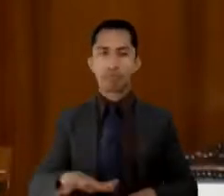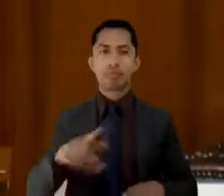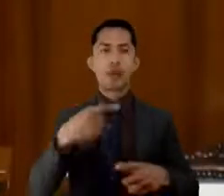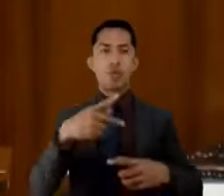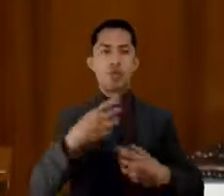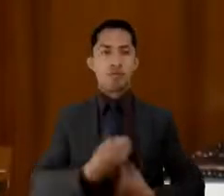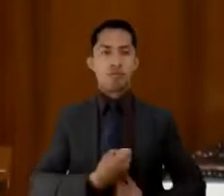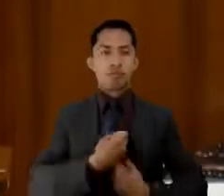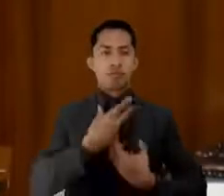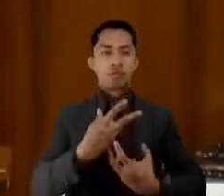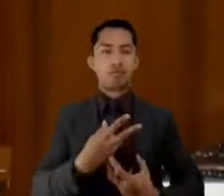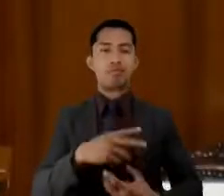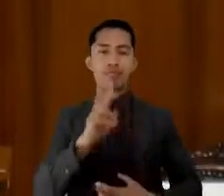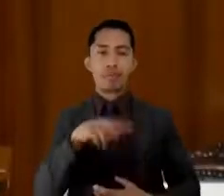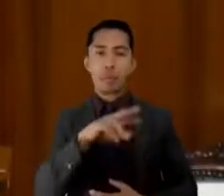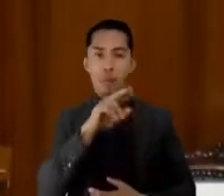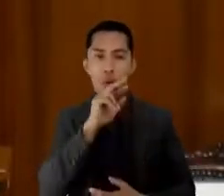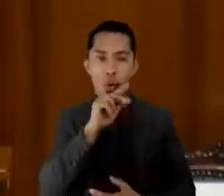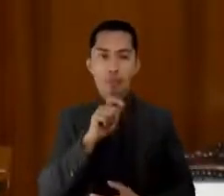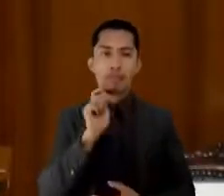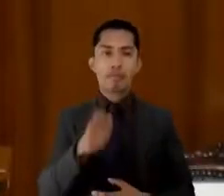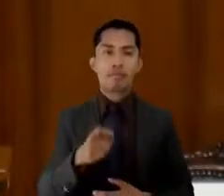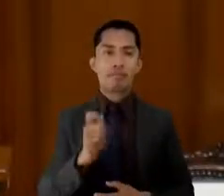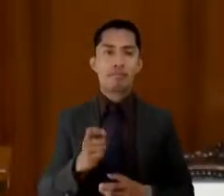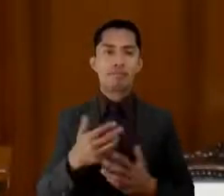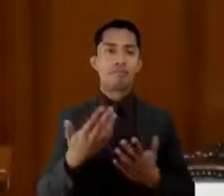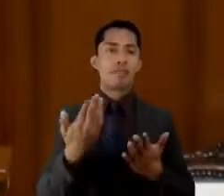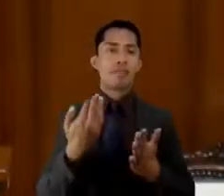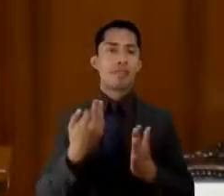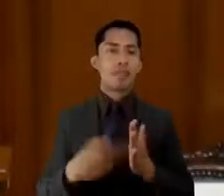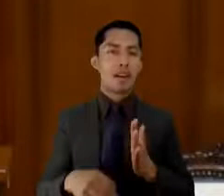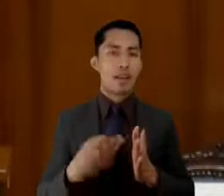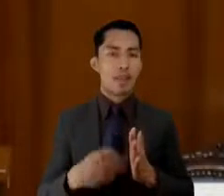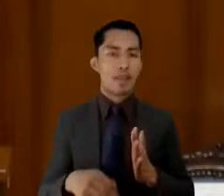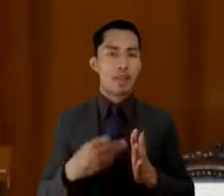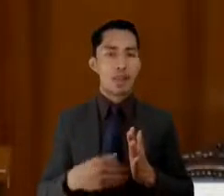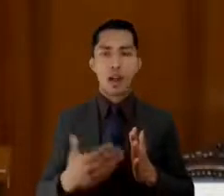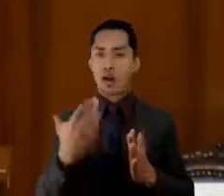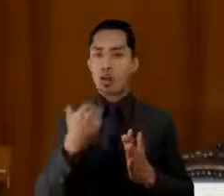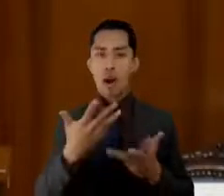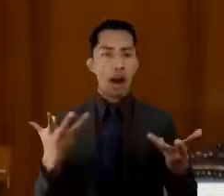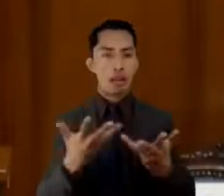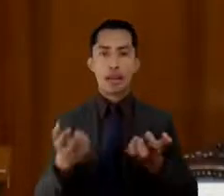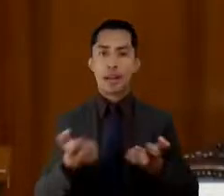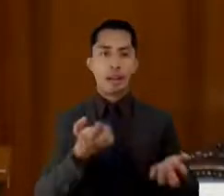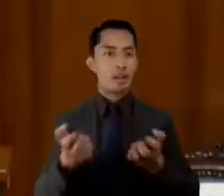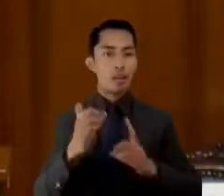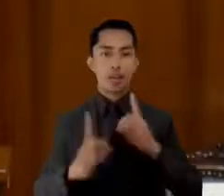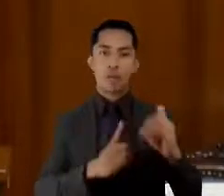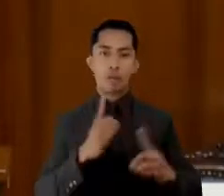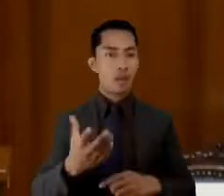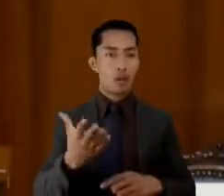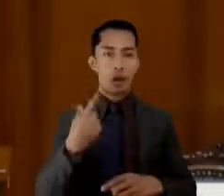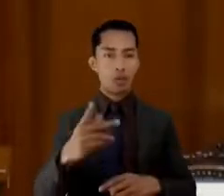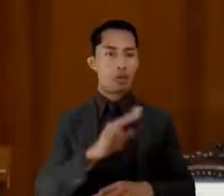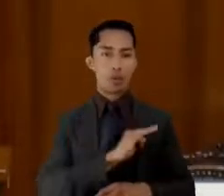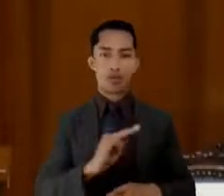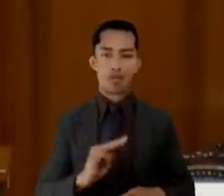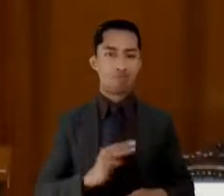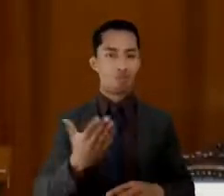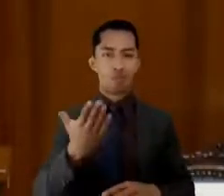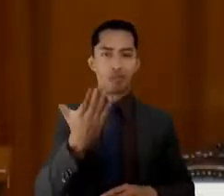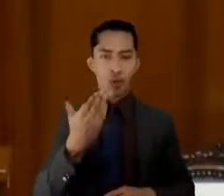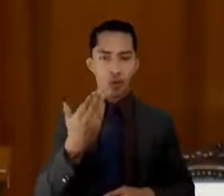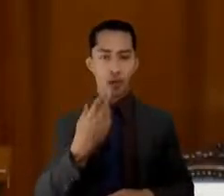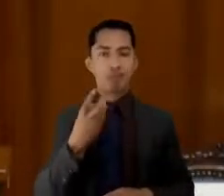su preocupación por las faltas, por la falta de actividad deportiva en sus municipios,